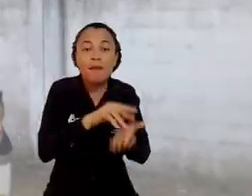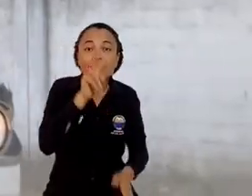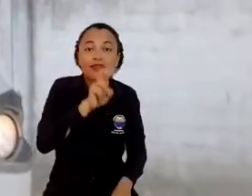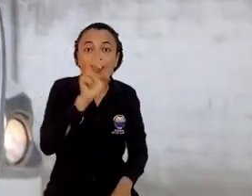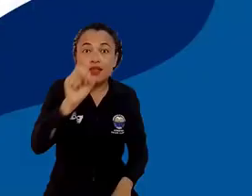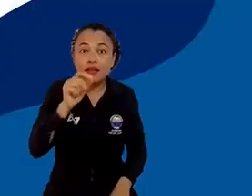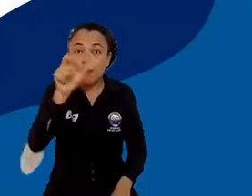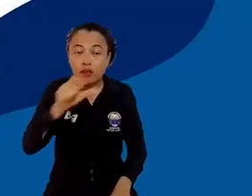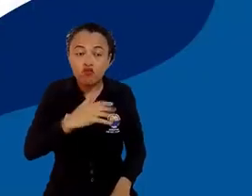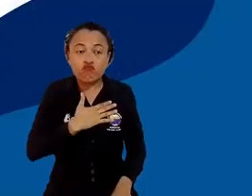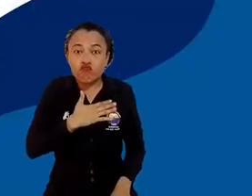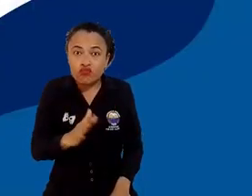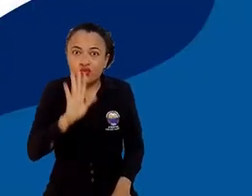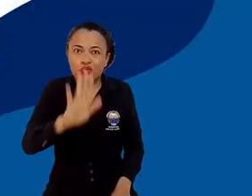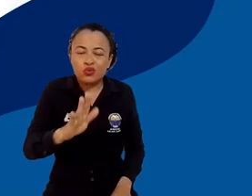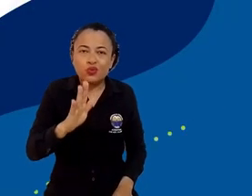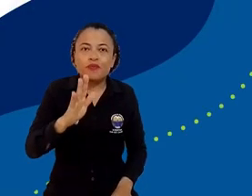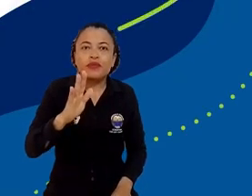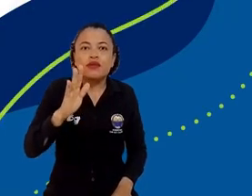comunidad académica.